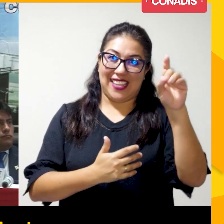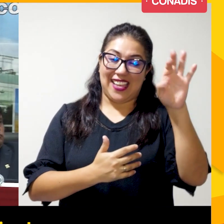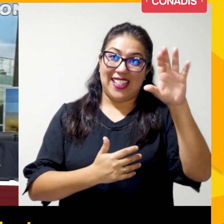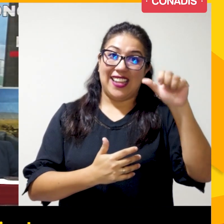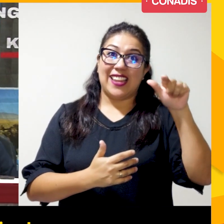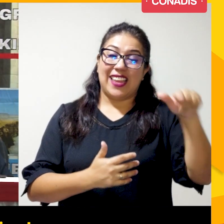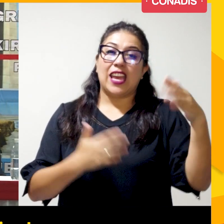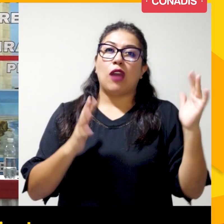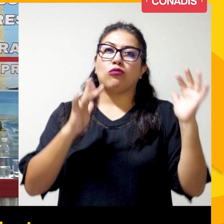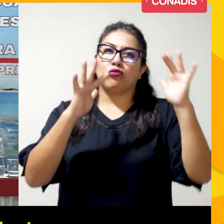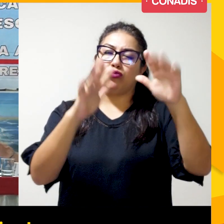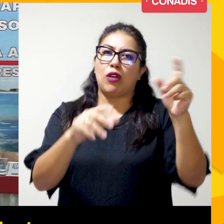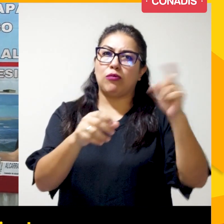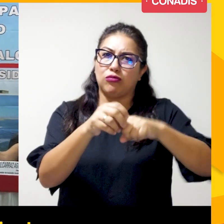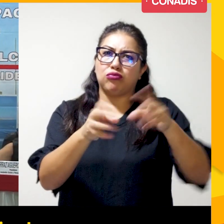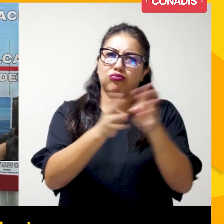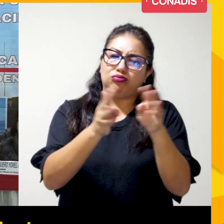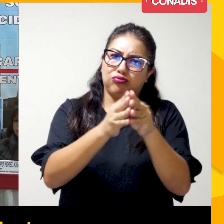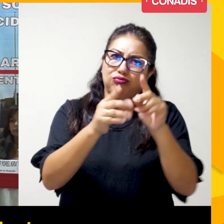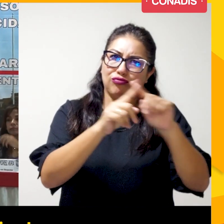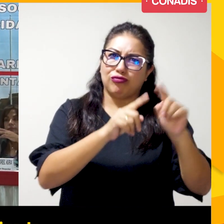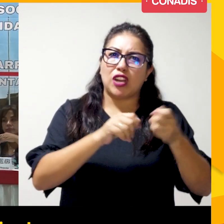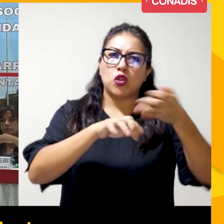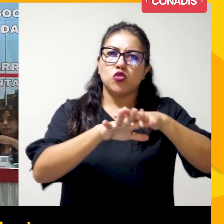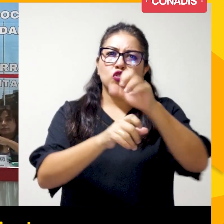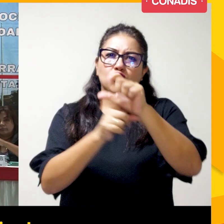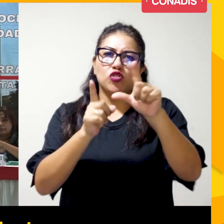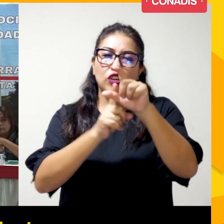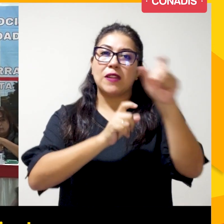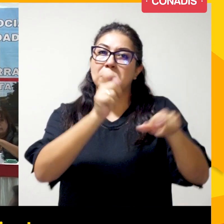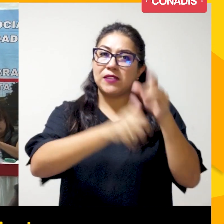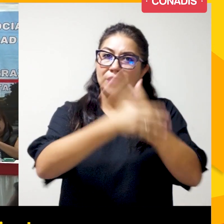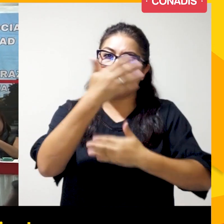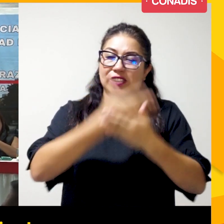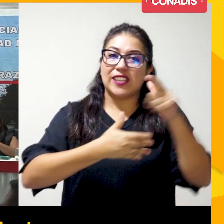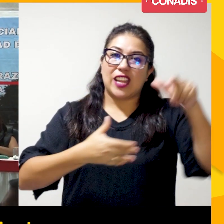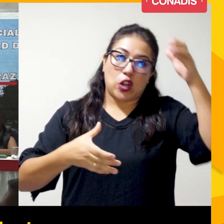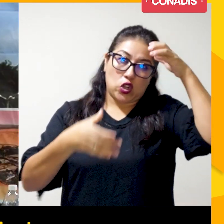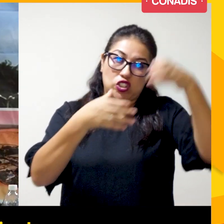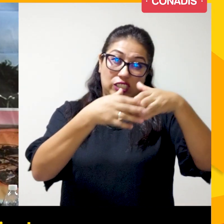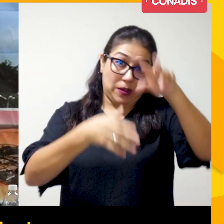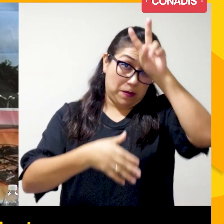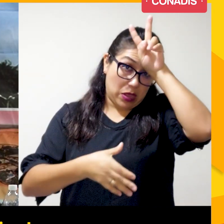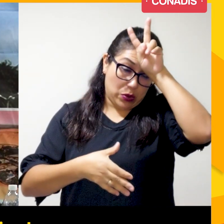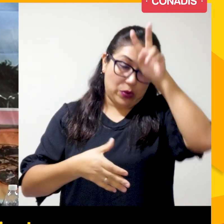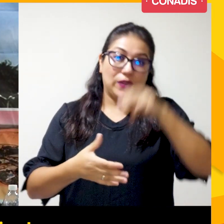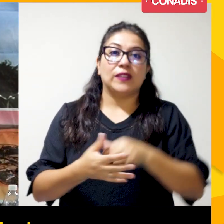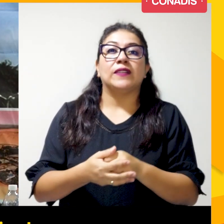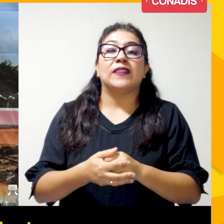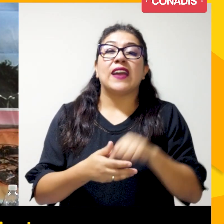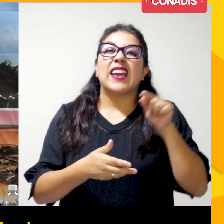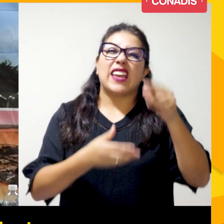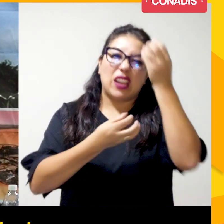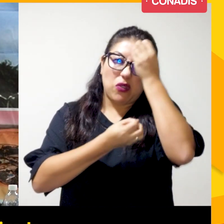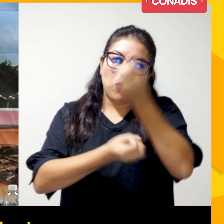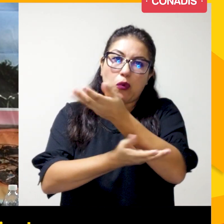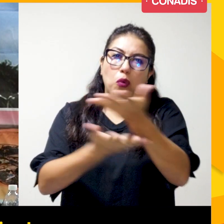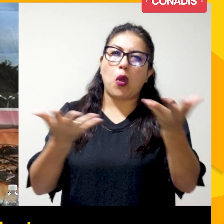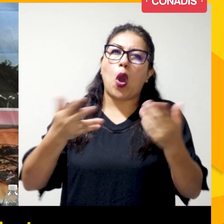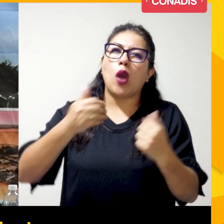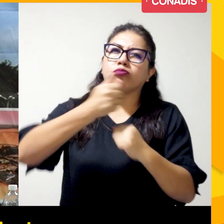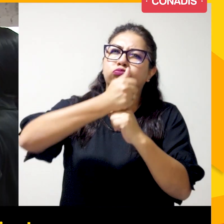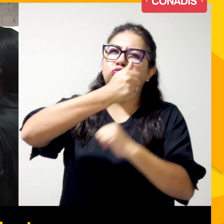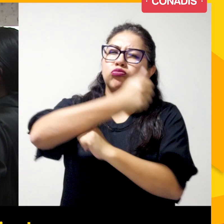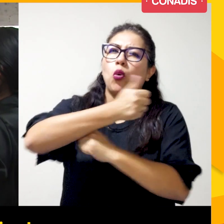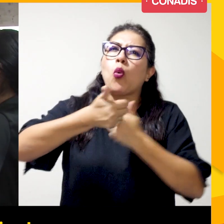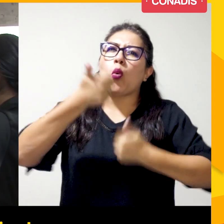pública descentralizada de la Comisión de Inclusión Social y Personas con Discapacidad del Congreso de la República, en la que informó sobre los pilares que